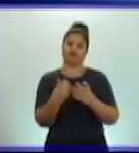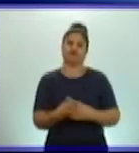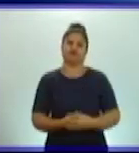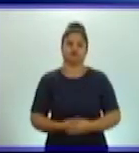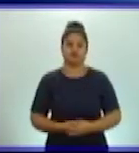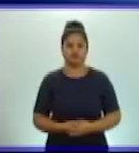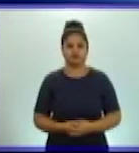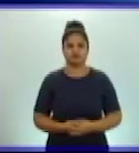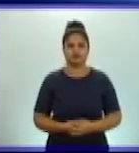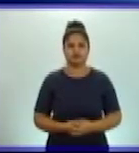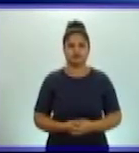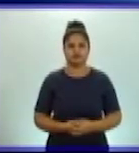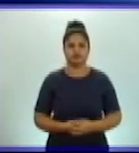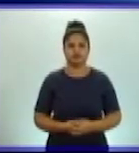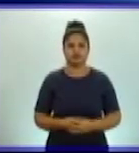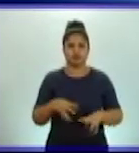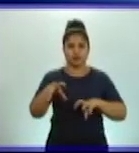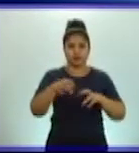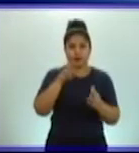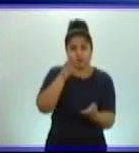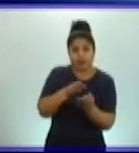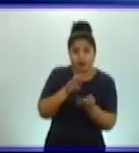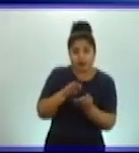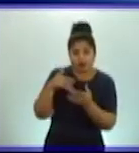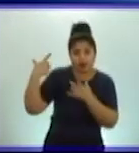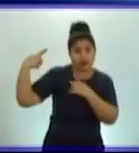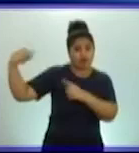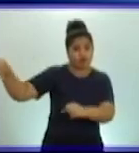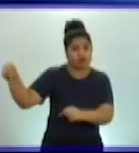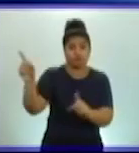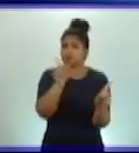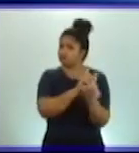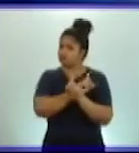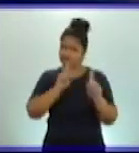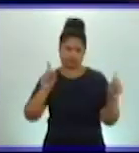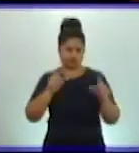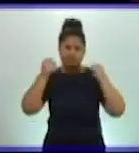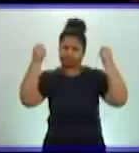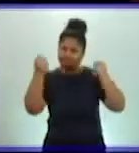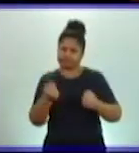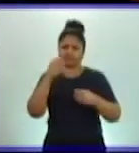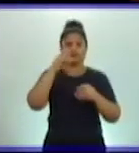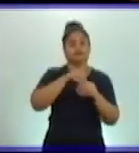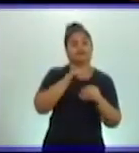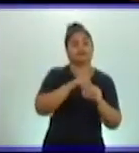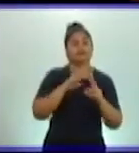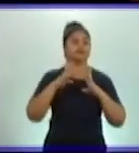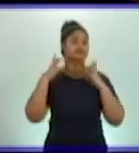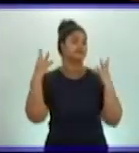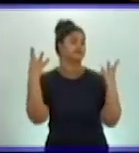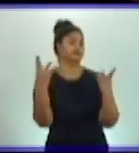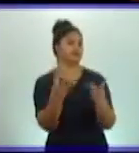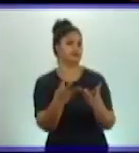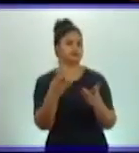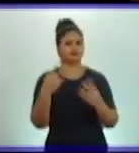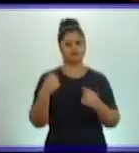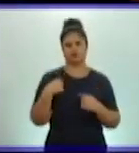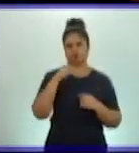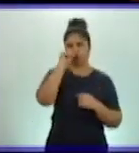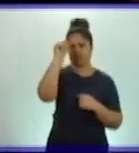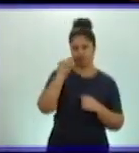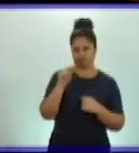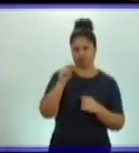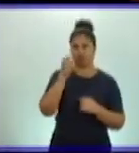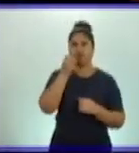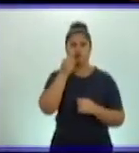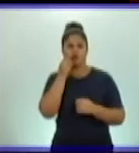temblando de este susto de libertad. Y yo les digo, es posible que alguien tenga